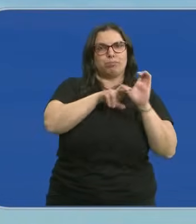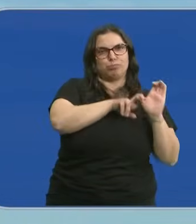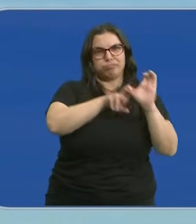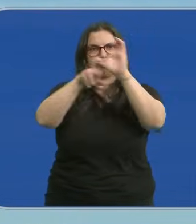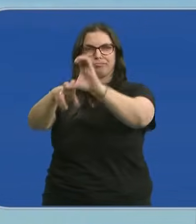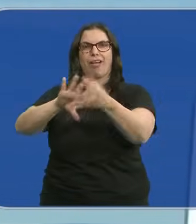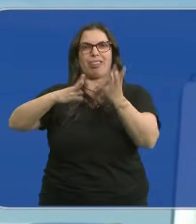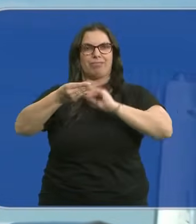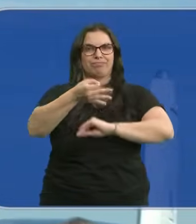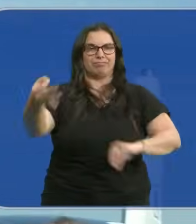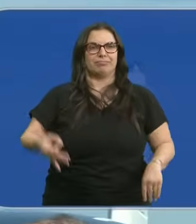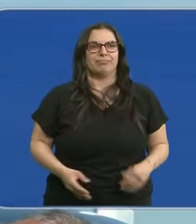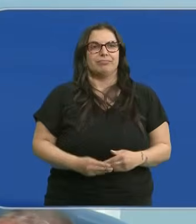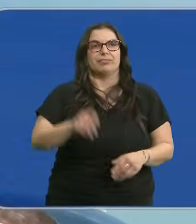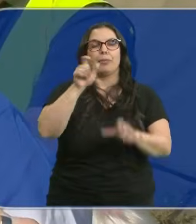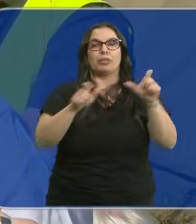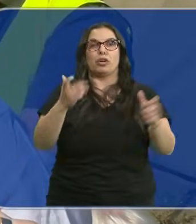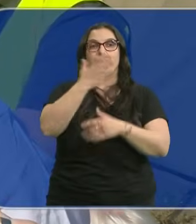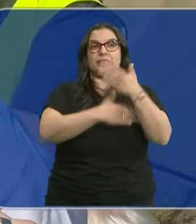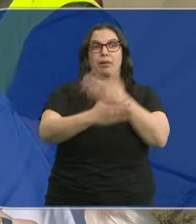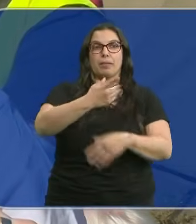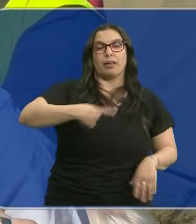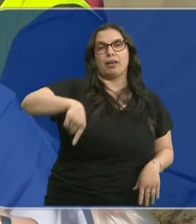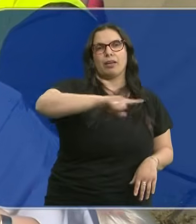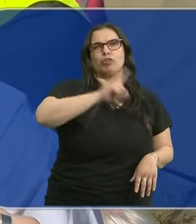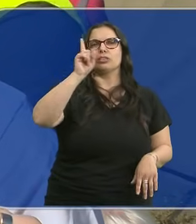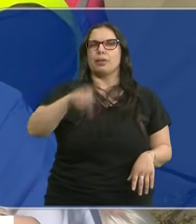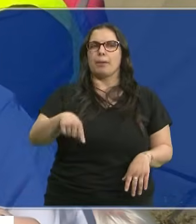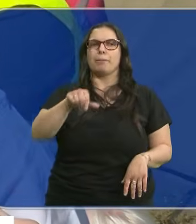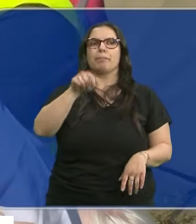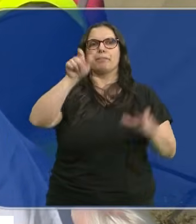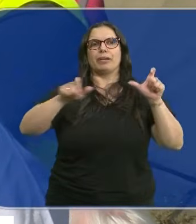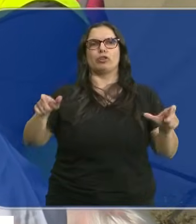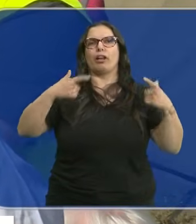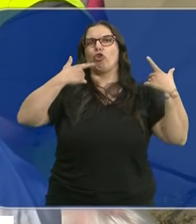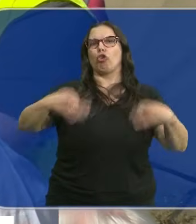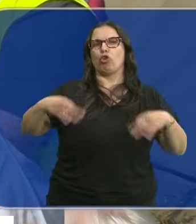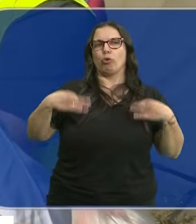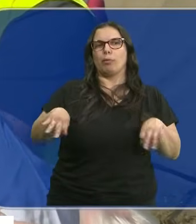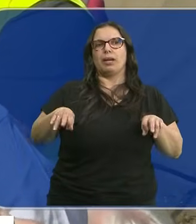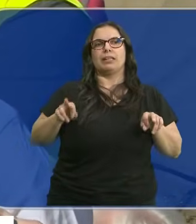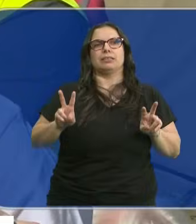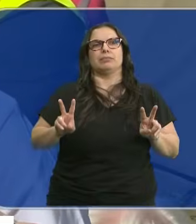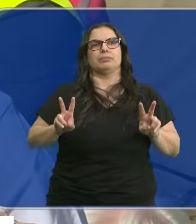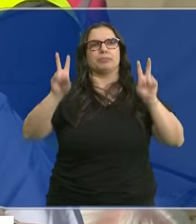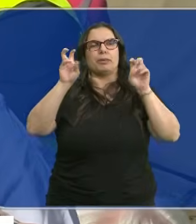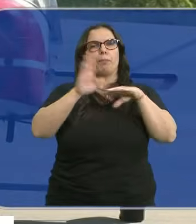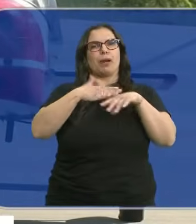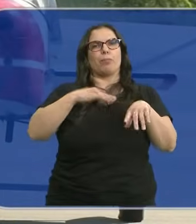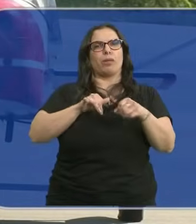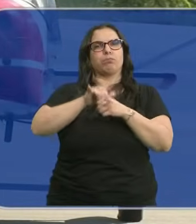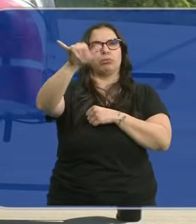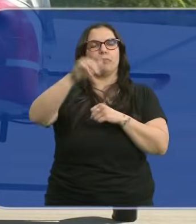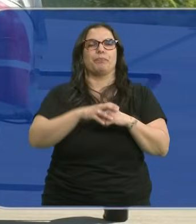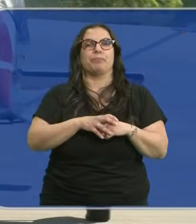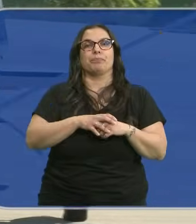está pensado para ellos. Que los discapacitados de alguna forma sean también personas normales a la hora de poder volar.